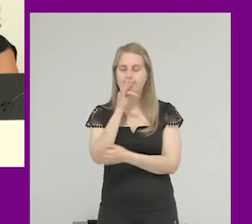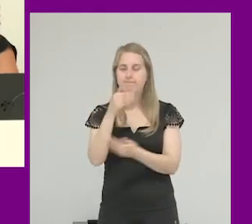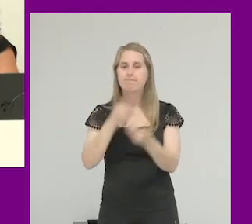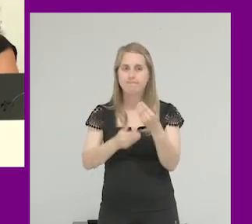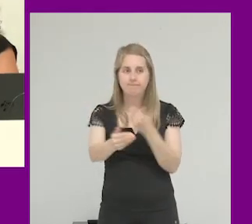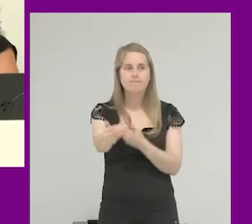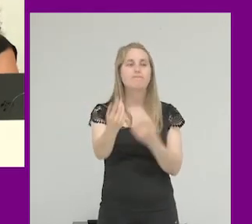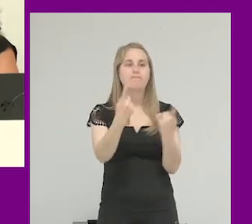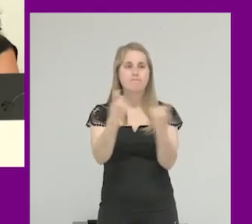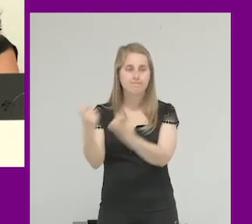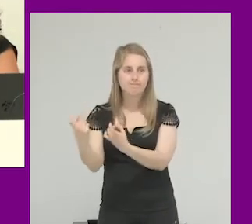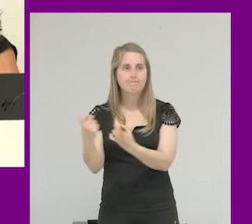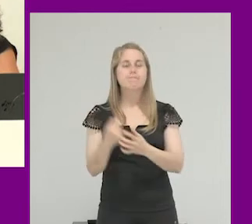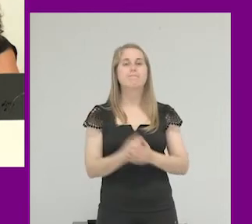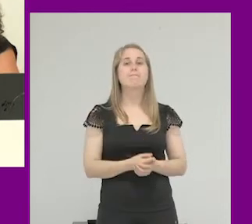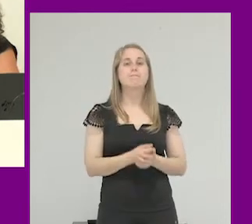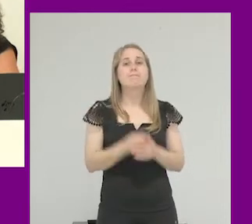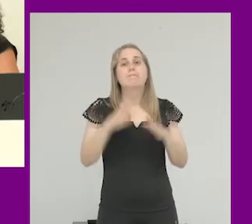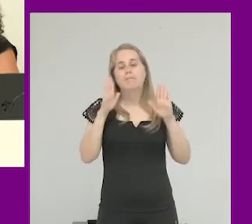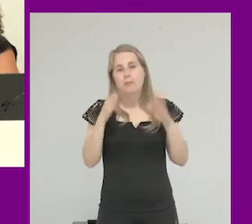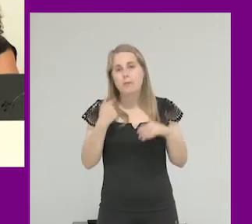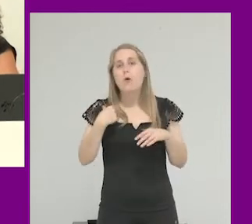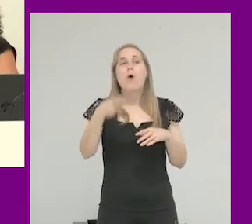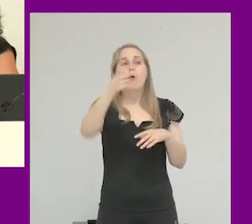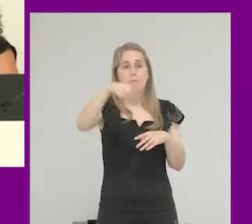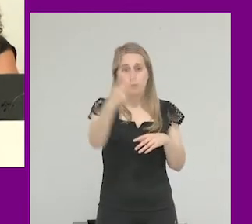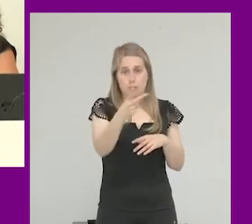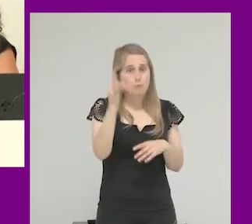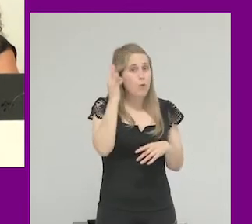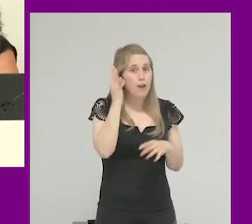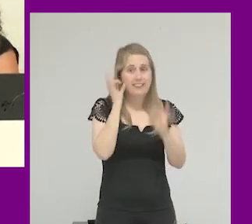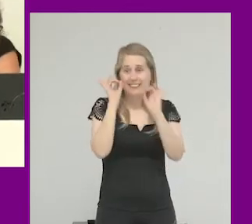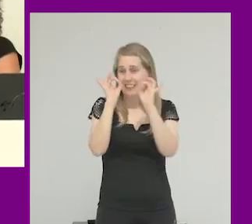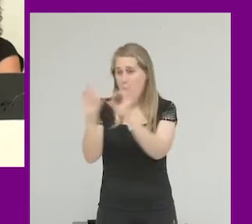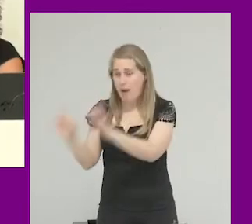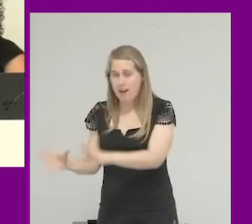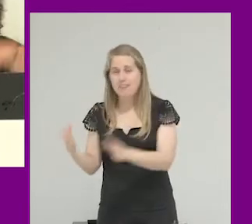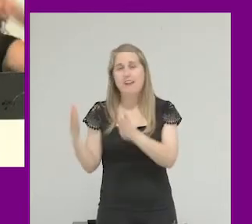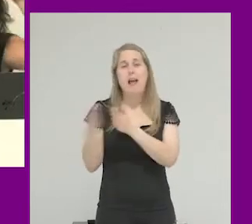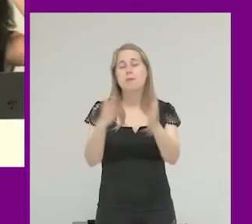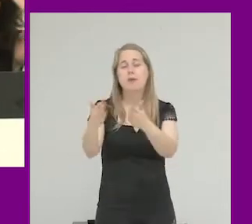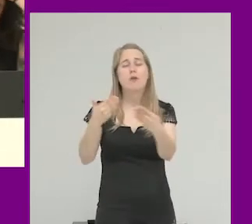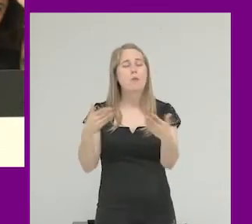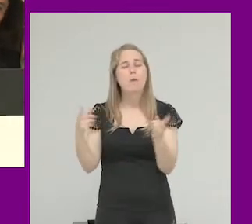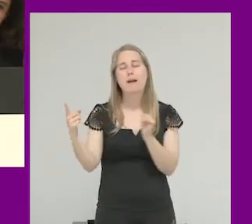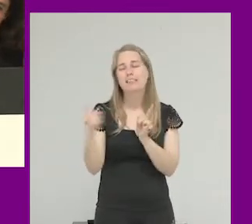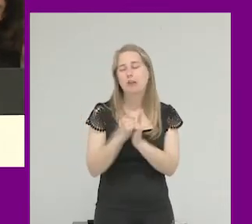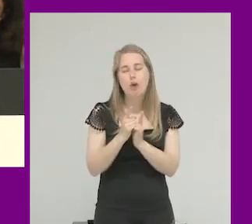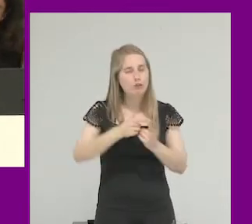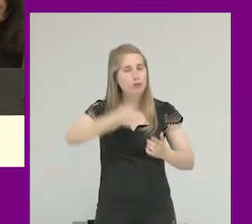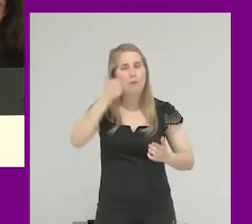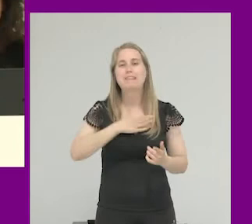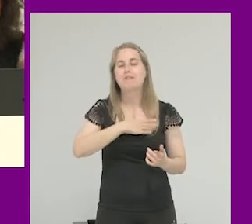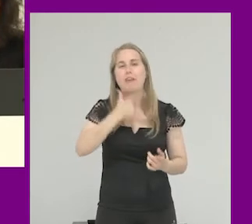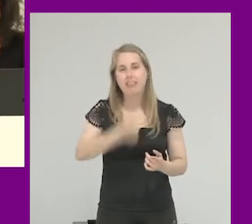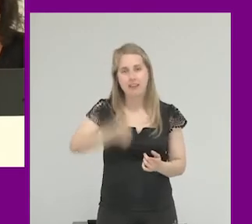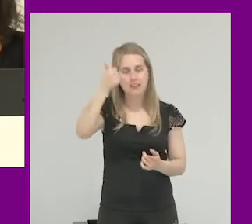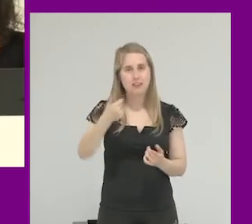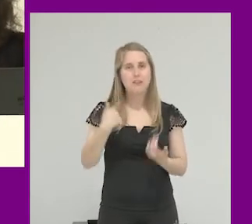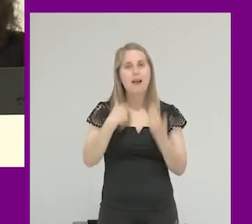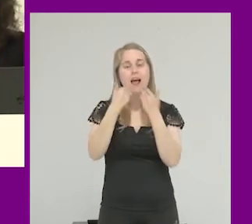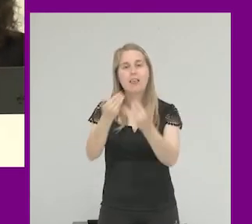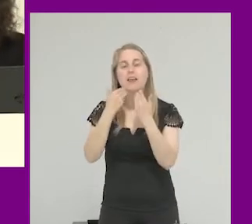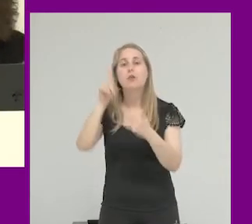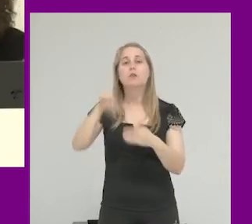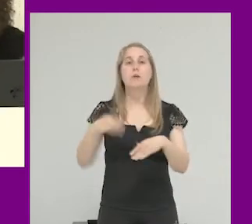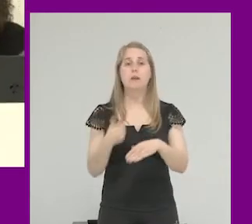falta un rato. Pero bueno, con mujeres como vosotras, el camino se va haciendo más corto también, así que muchas gracias. Bueno, y tengo también a